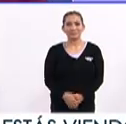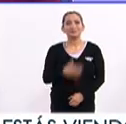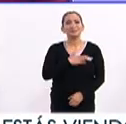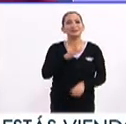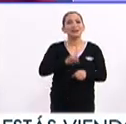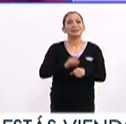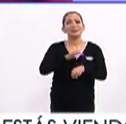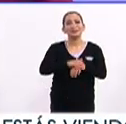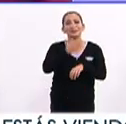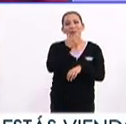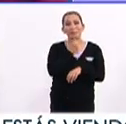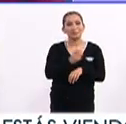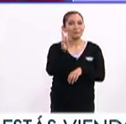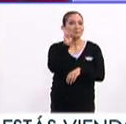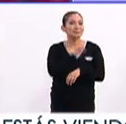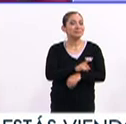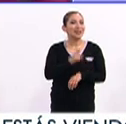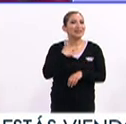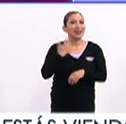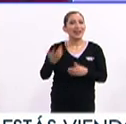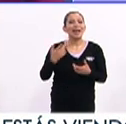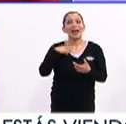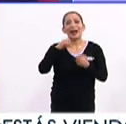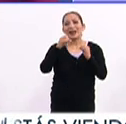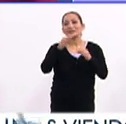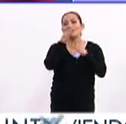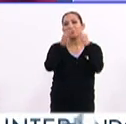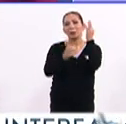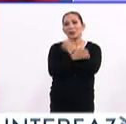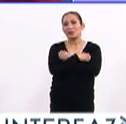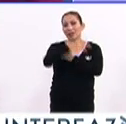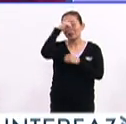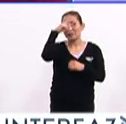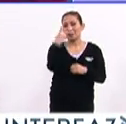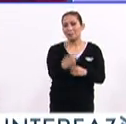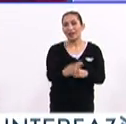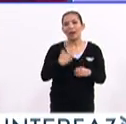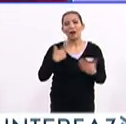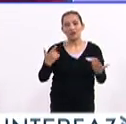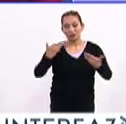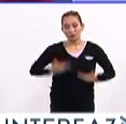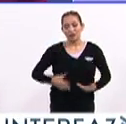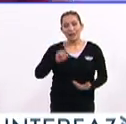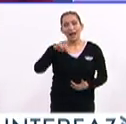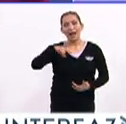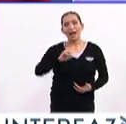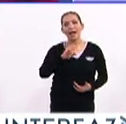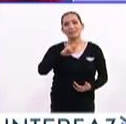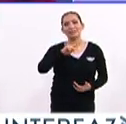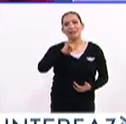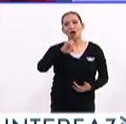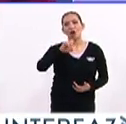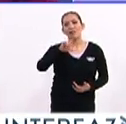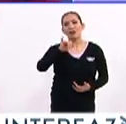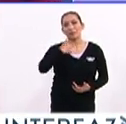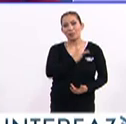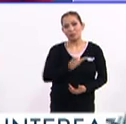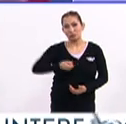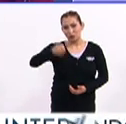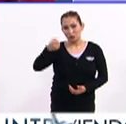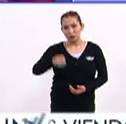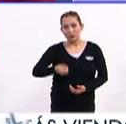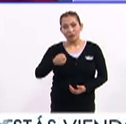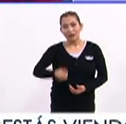Muy buenos días, amigos y amigas de la Agencia Informativa de Educación de México. Soy Ana Cristina Olvera y me da muchísimo gusto tener la